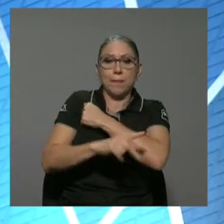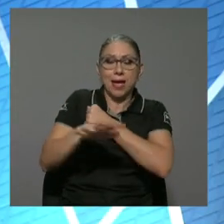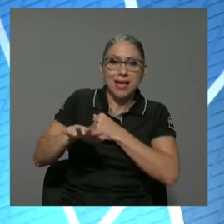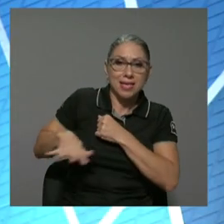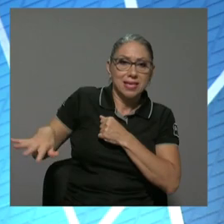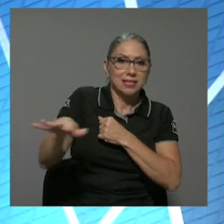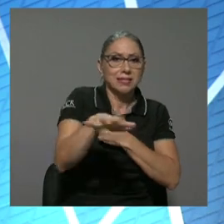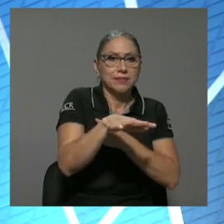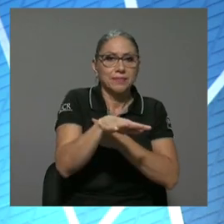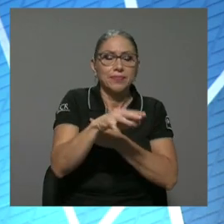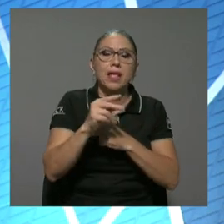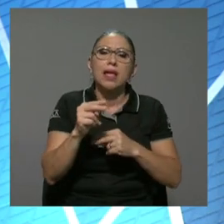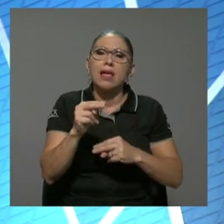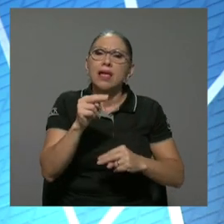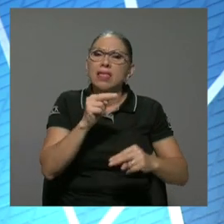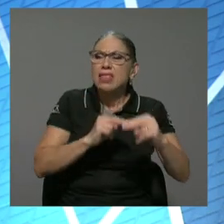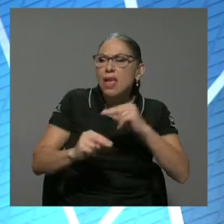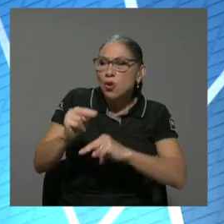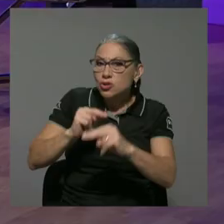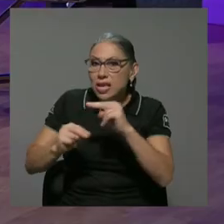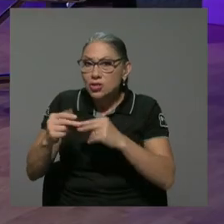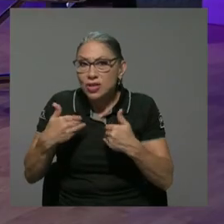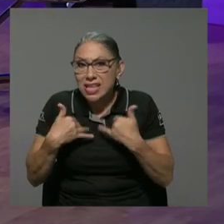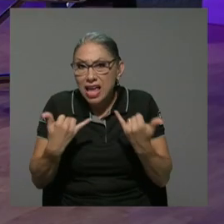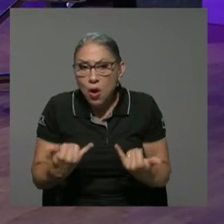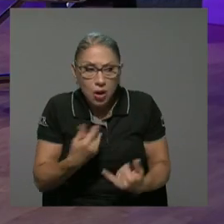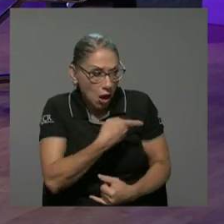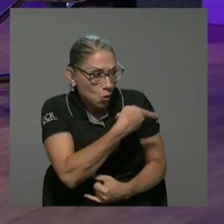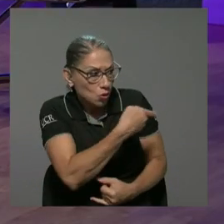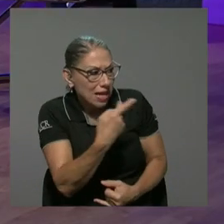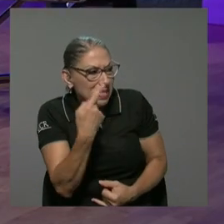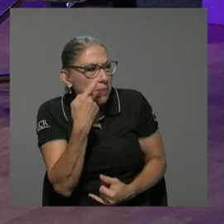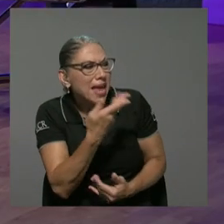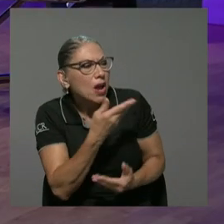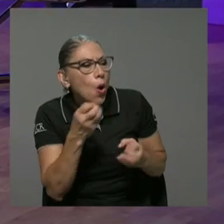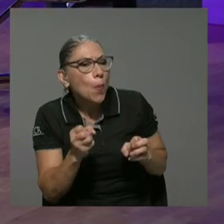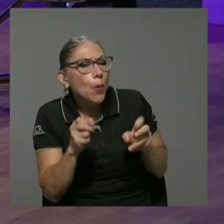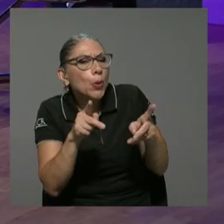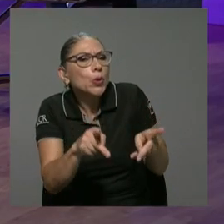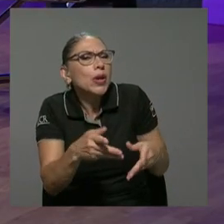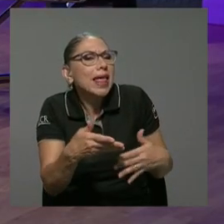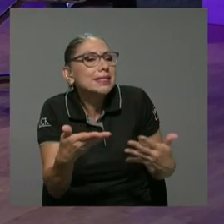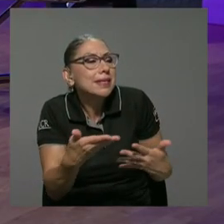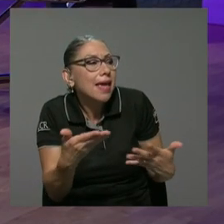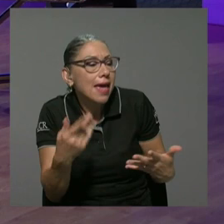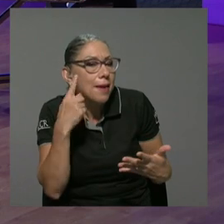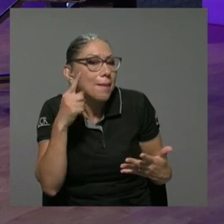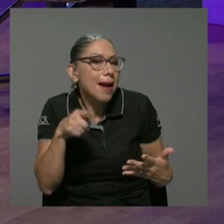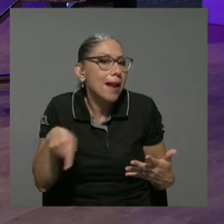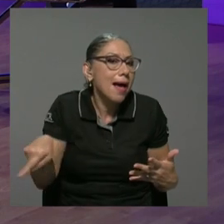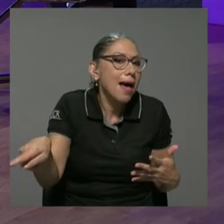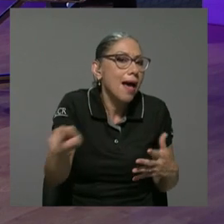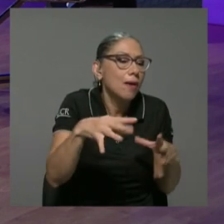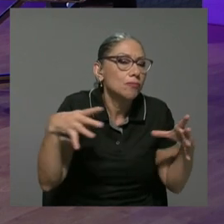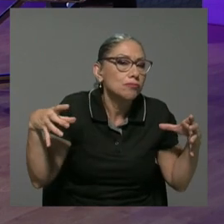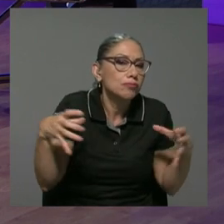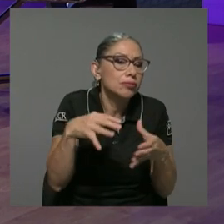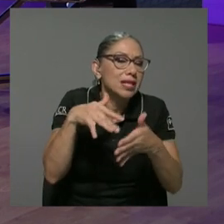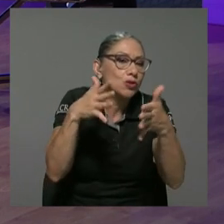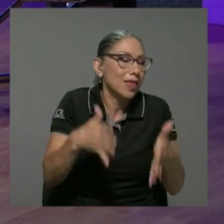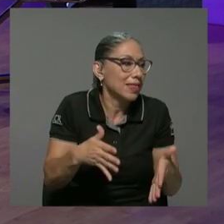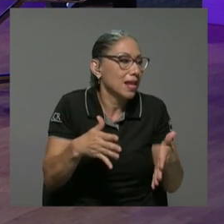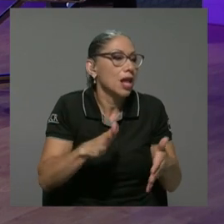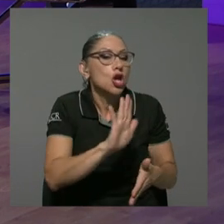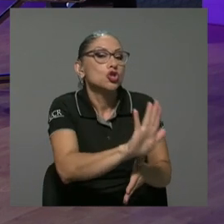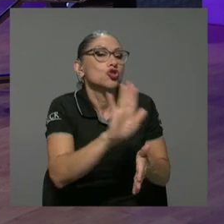las negociaciones, ¿qué ventanas de oportunidad ven ustedes para el movimiento estudiantil? ¿Qué tipo de papel debería tener el movimiento estudiantil